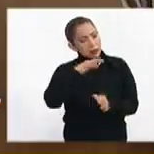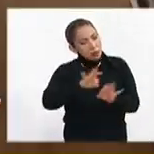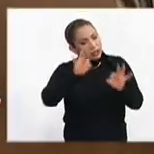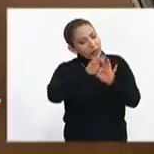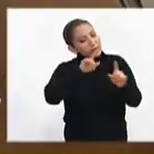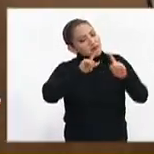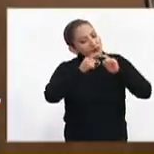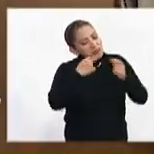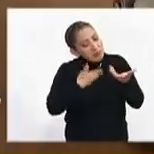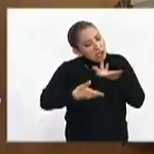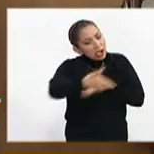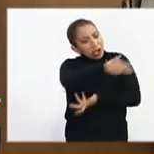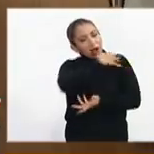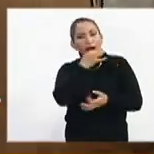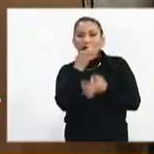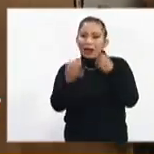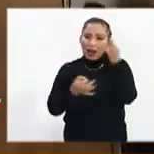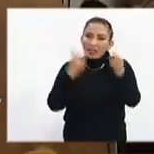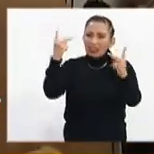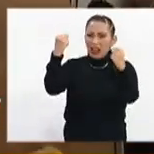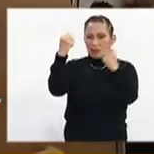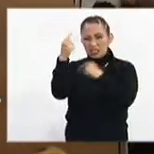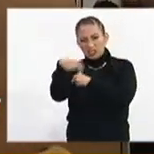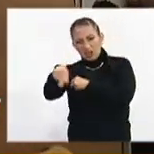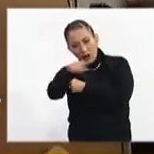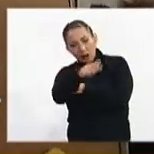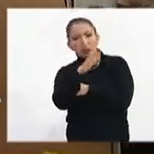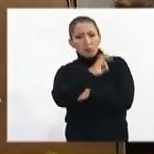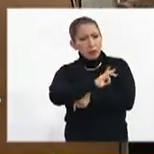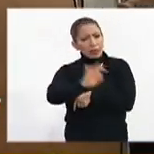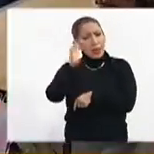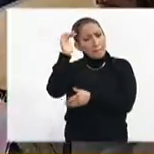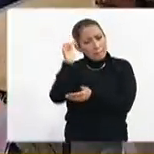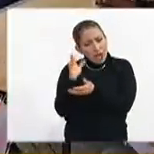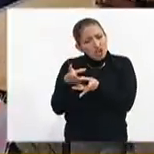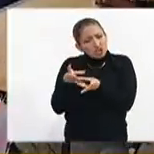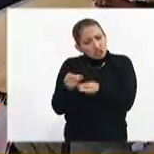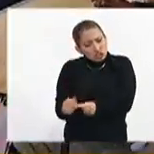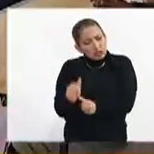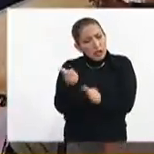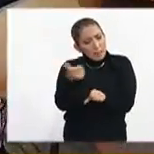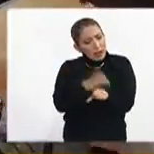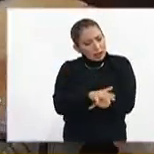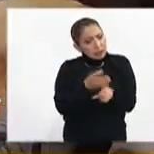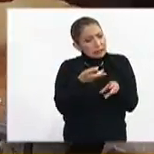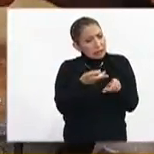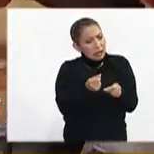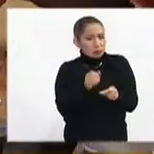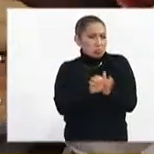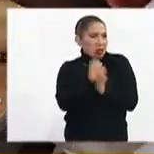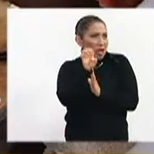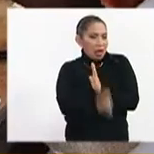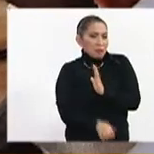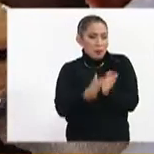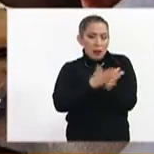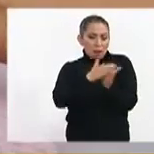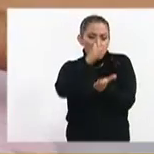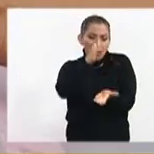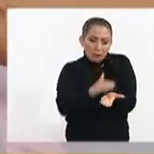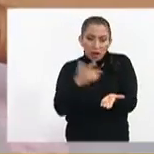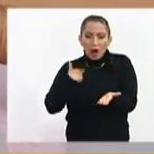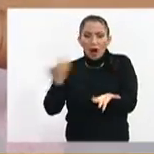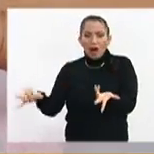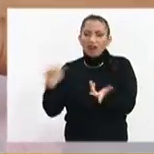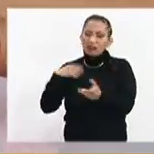los debates sobre los spots. También dijo se pueden adelgazar las administraciones reduciendo gastos, por ejemplo, en papelería y